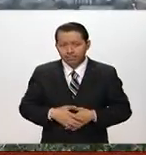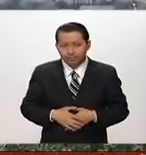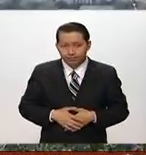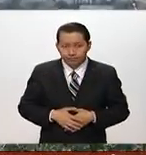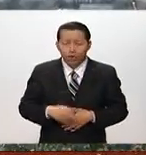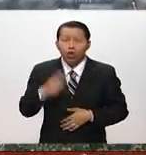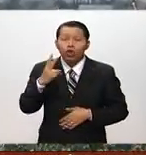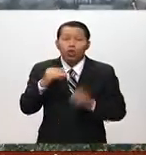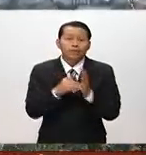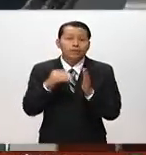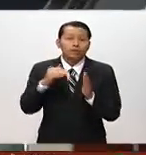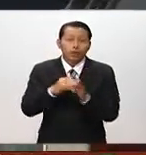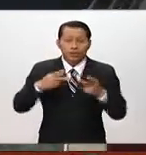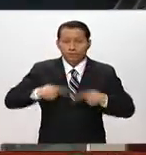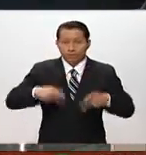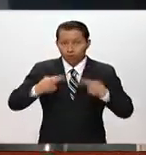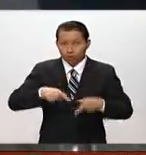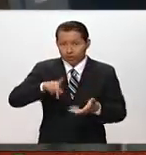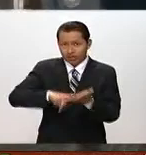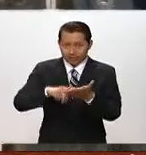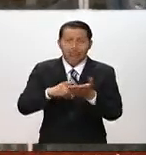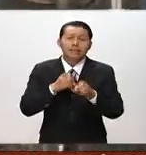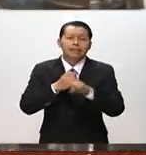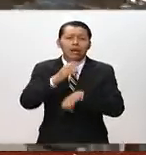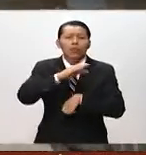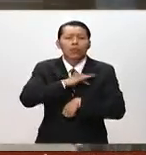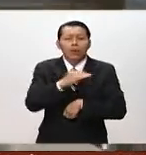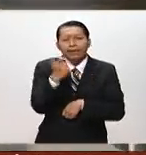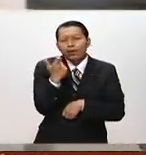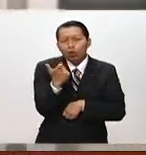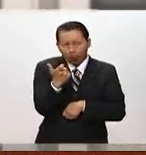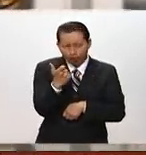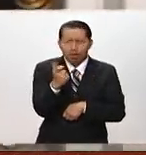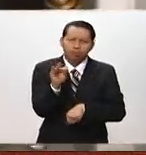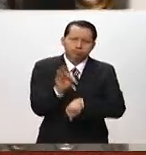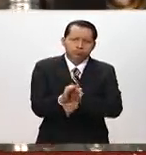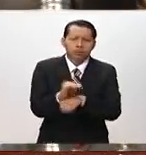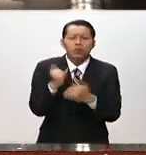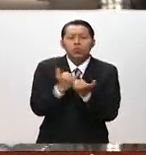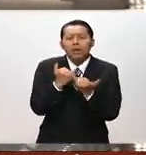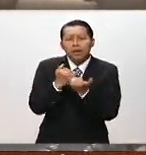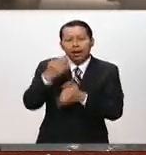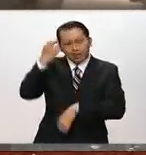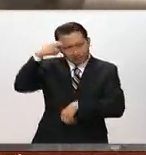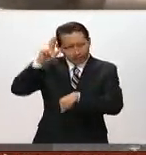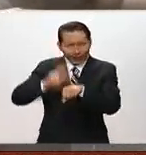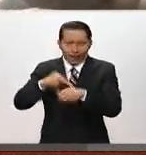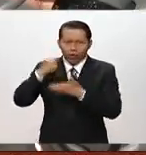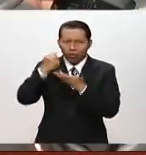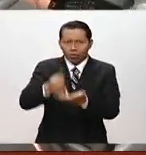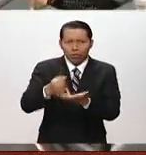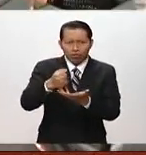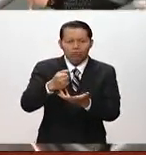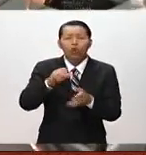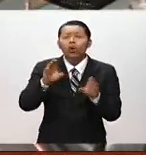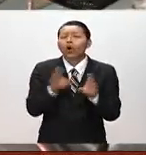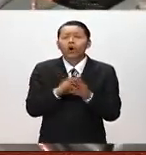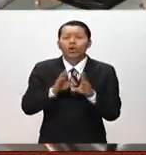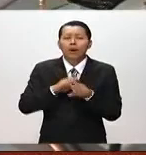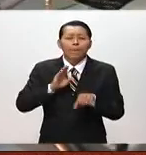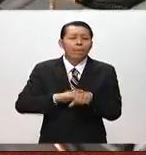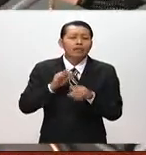apenas 2 millones de habitantes, el Estado ha logrado consolidar su economía y atraer inversión extranjera. Una de las principales razones